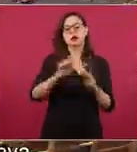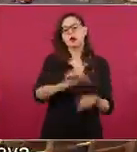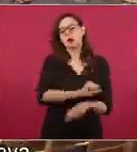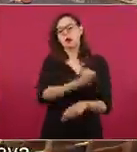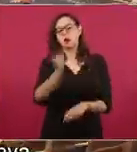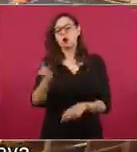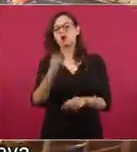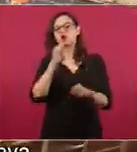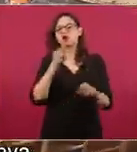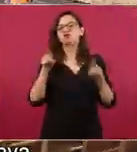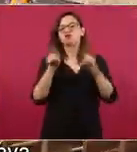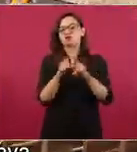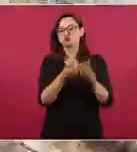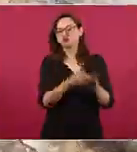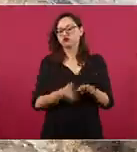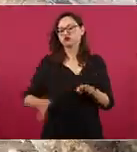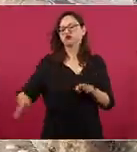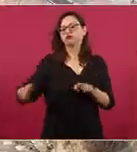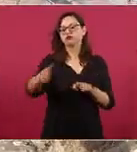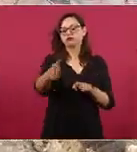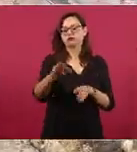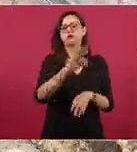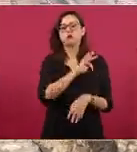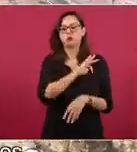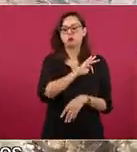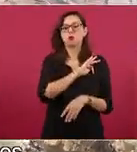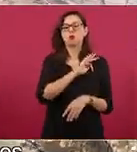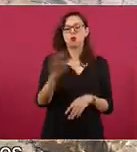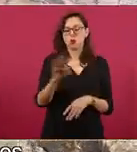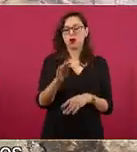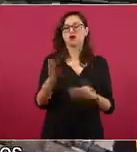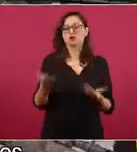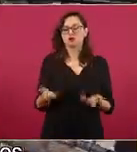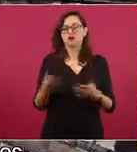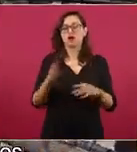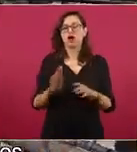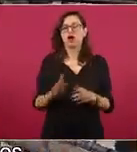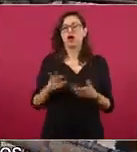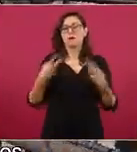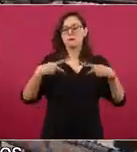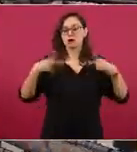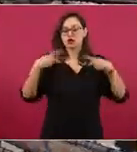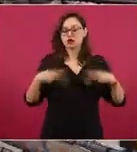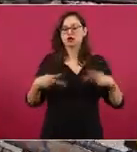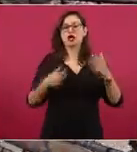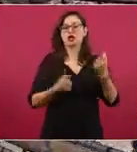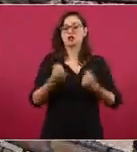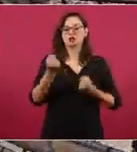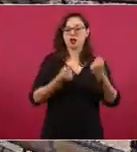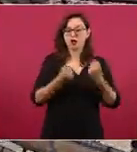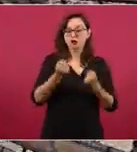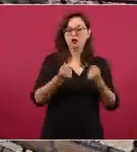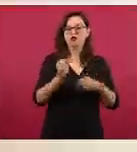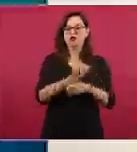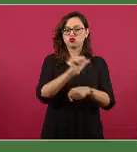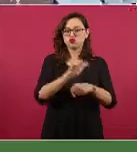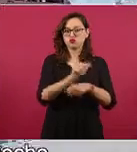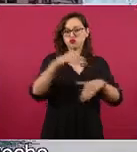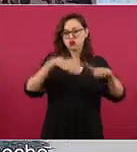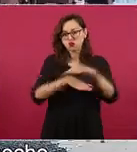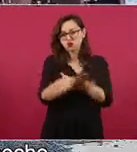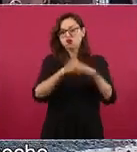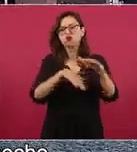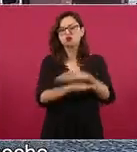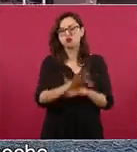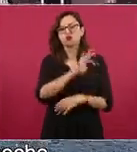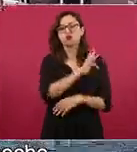donde también correrá el Tren Maya, permitiendo en la parte inferior la circulación de personas y vehículos con total seguridad.